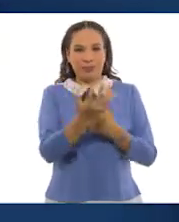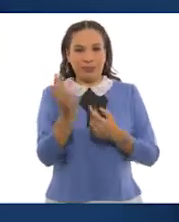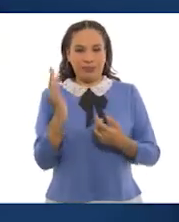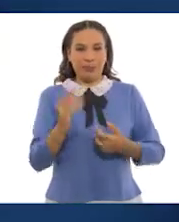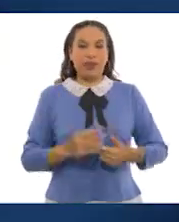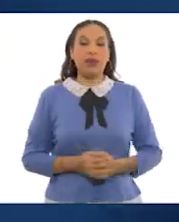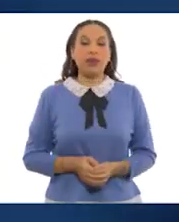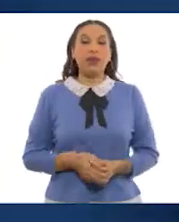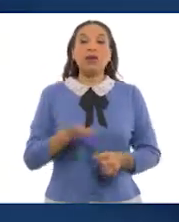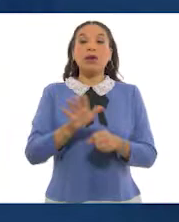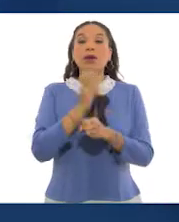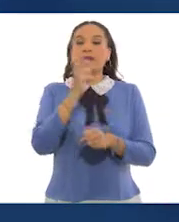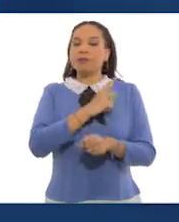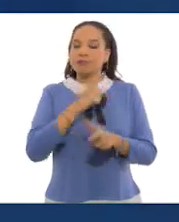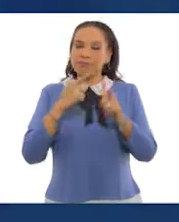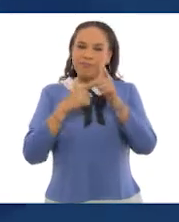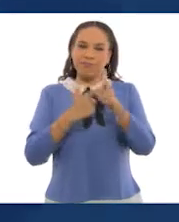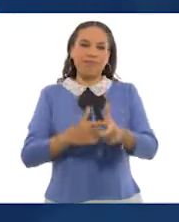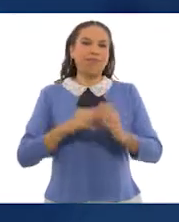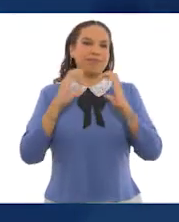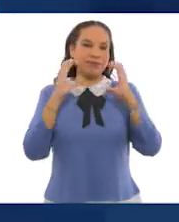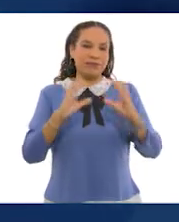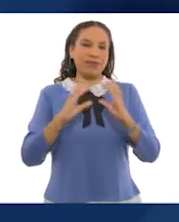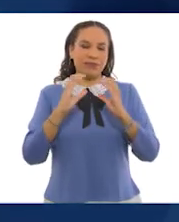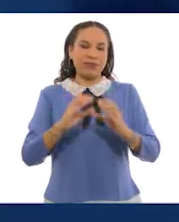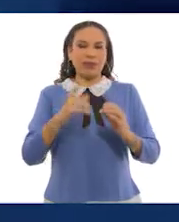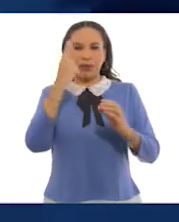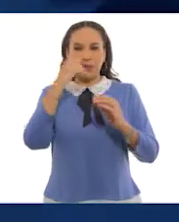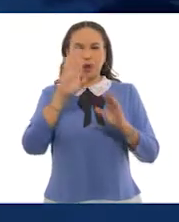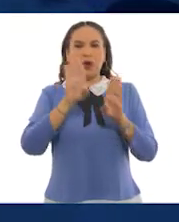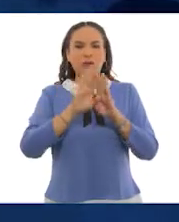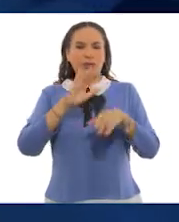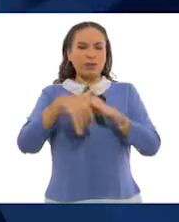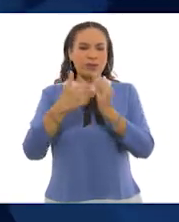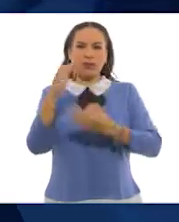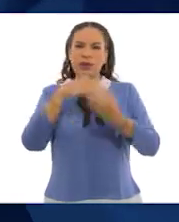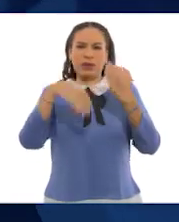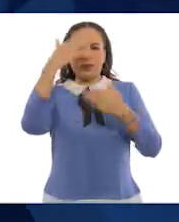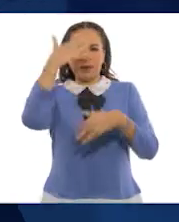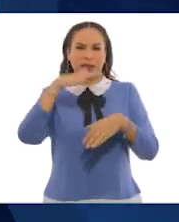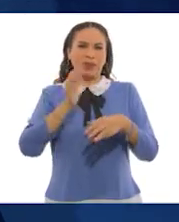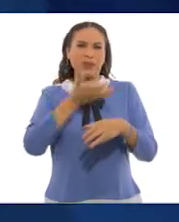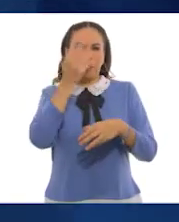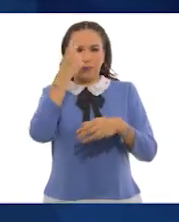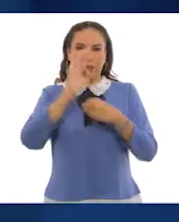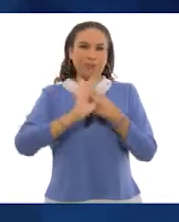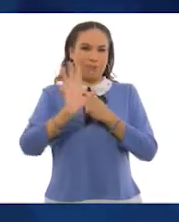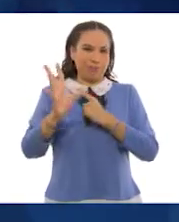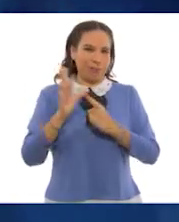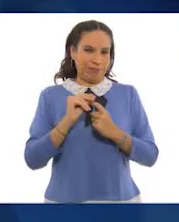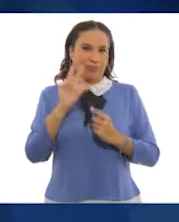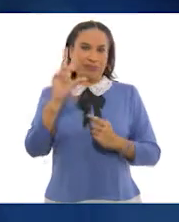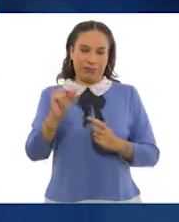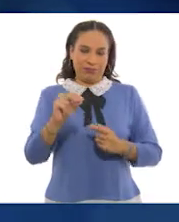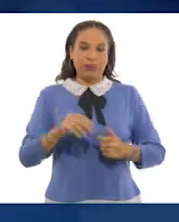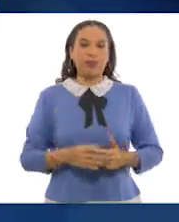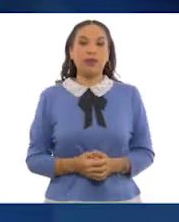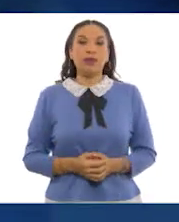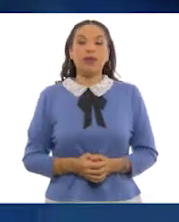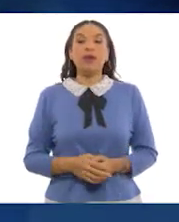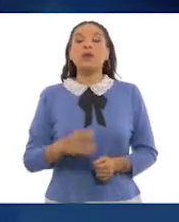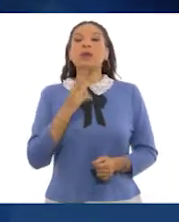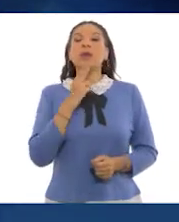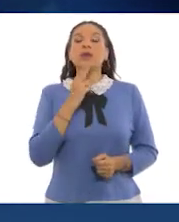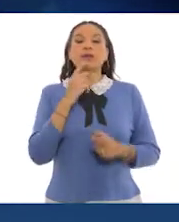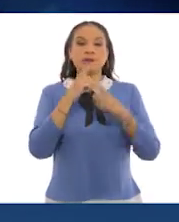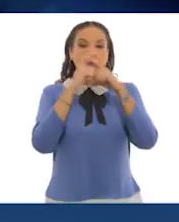personas. Por eso hay que continuar cuidándonos siguiendo las buenas prácticas que ya todos conocemos para evitar contagiarnos.